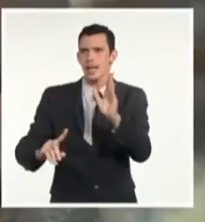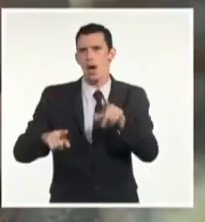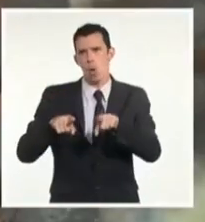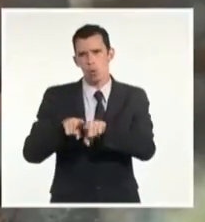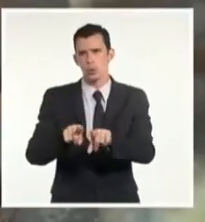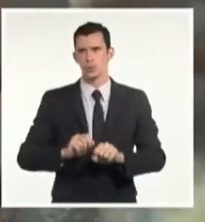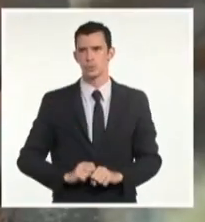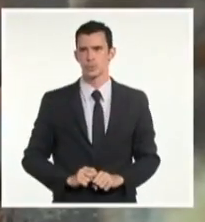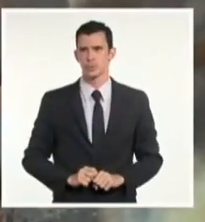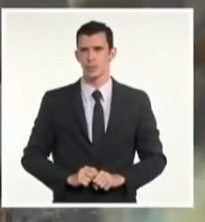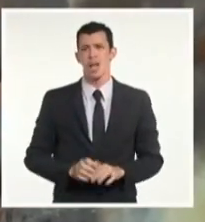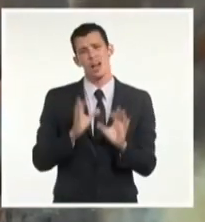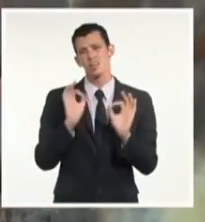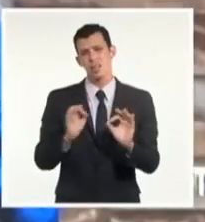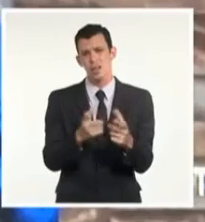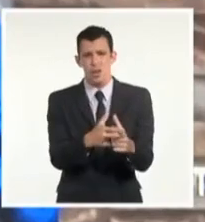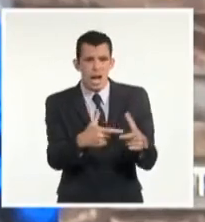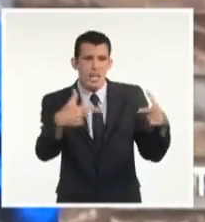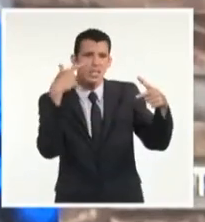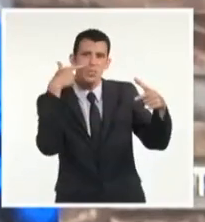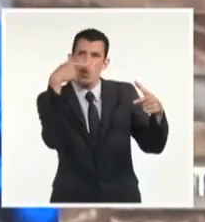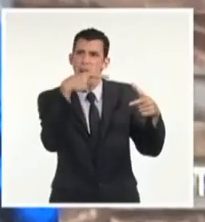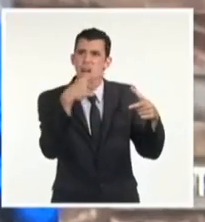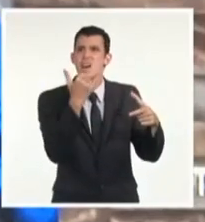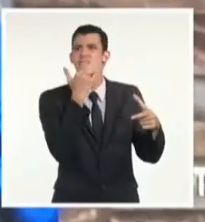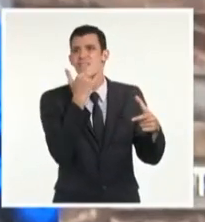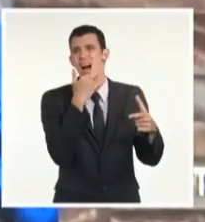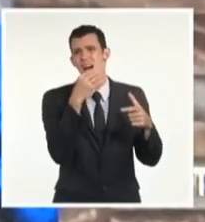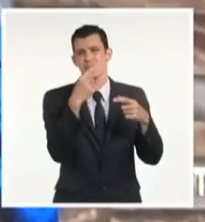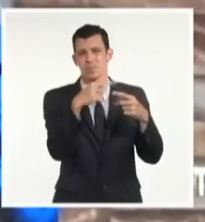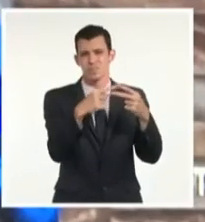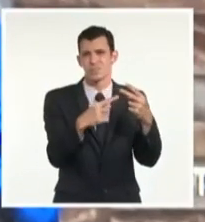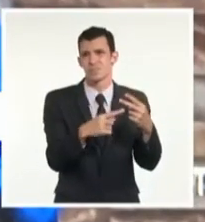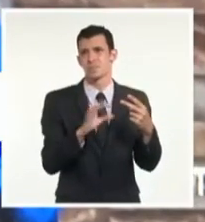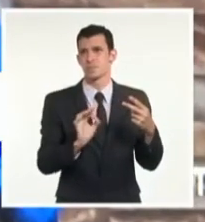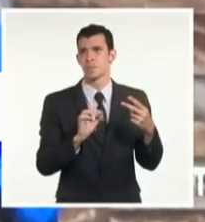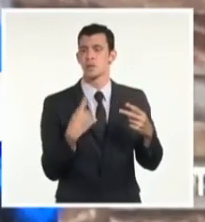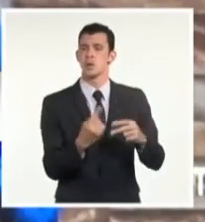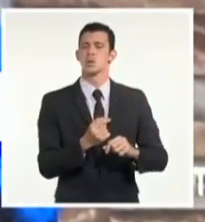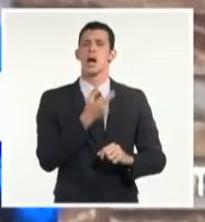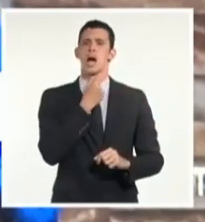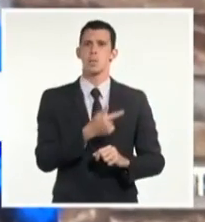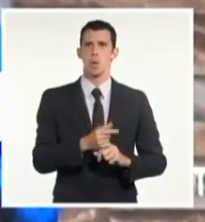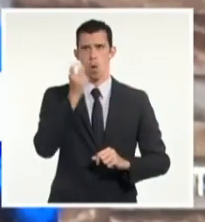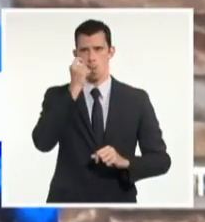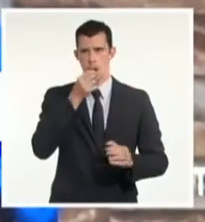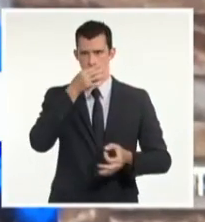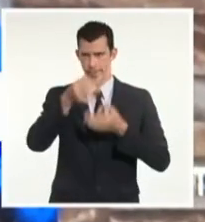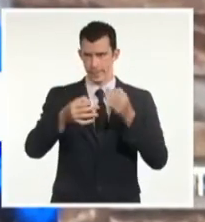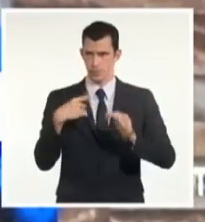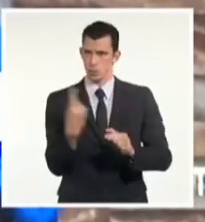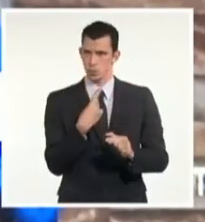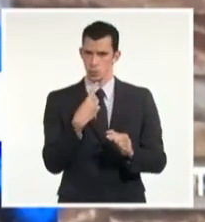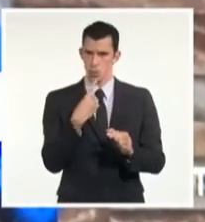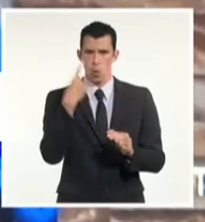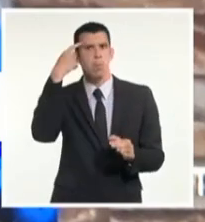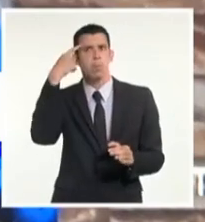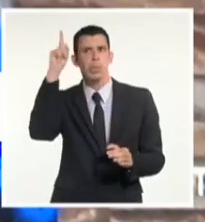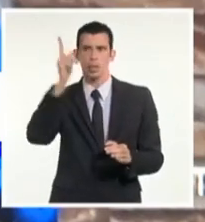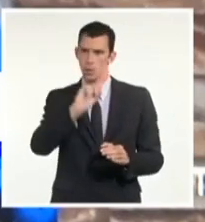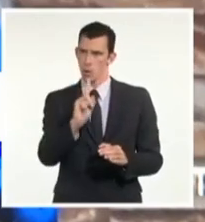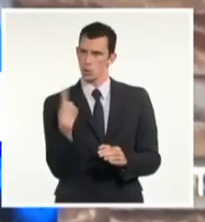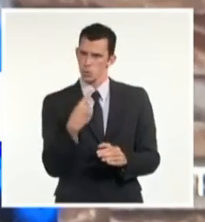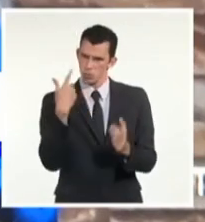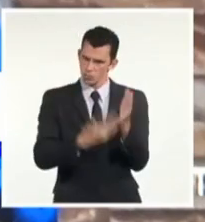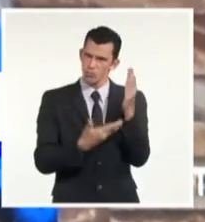atención en la parada. Ahí hicimos controles con rayo X, con ultrasonido, controles de mediciones de